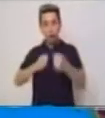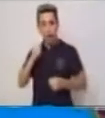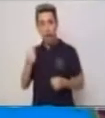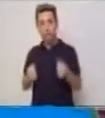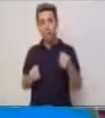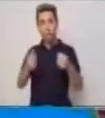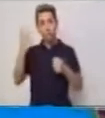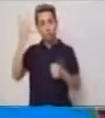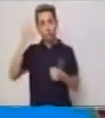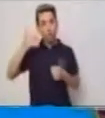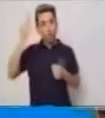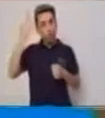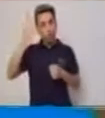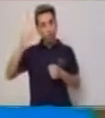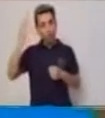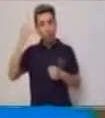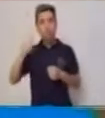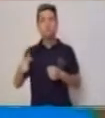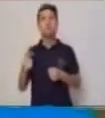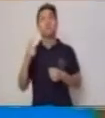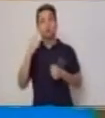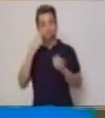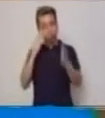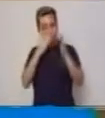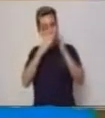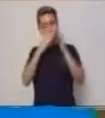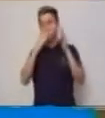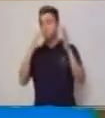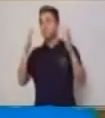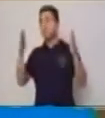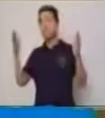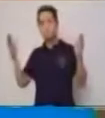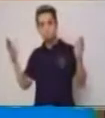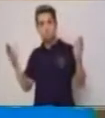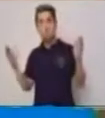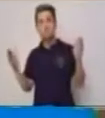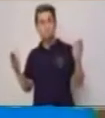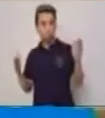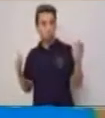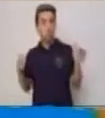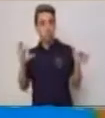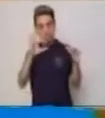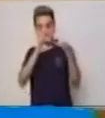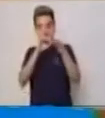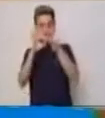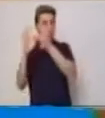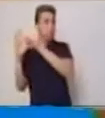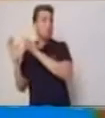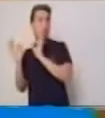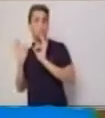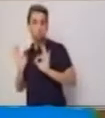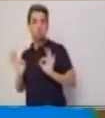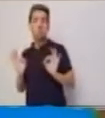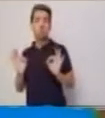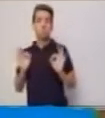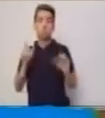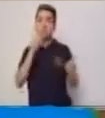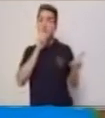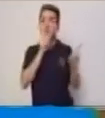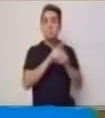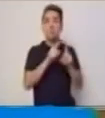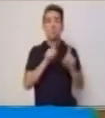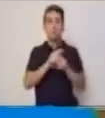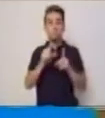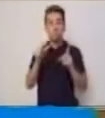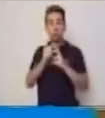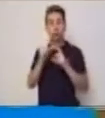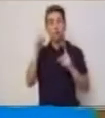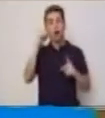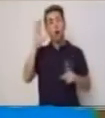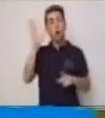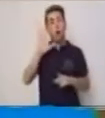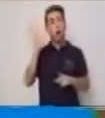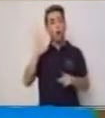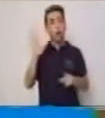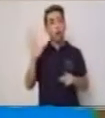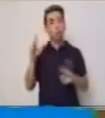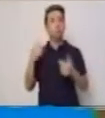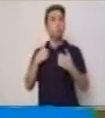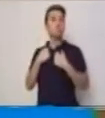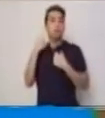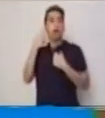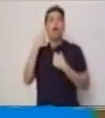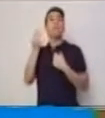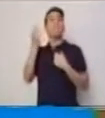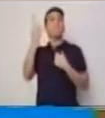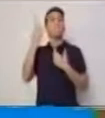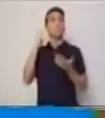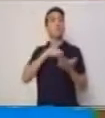tiene una sola palabra, por ejemplo, hola, dentro de una conversación. Si me dicen hola, yo sé a